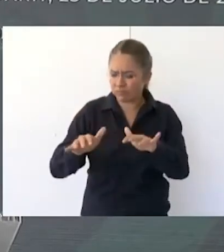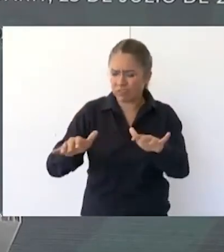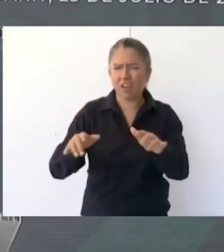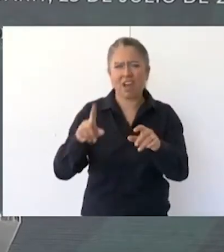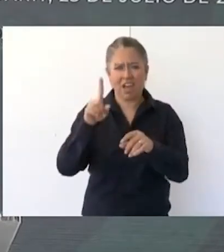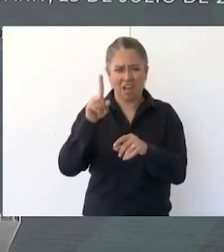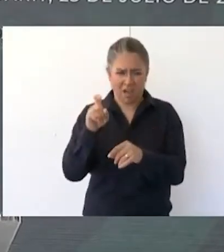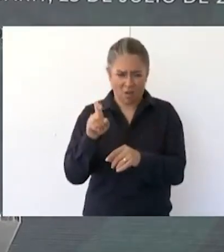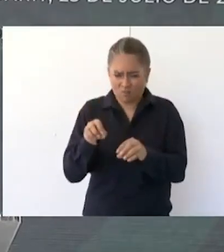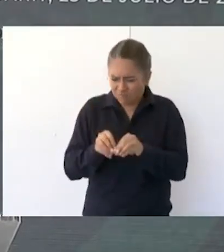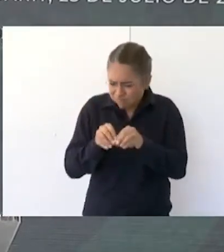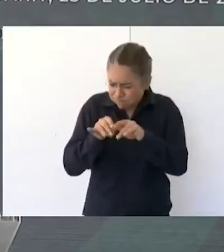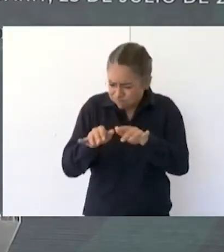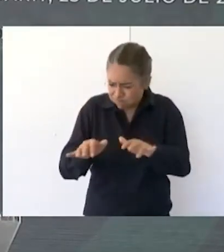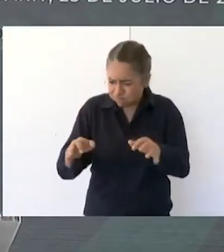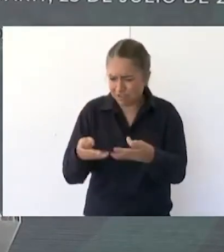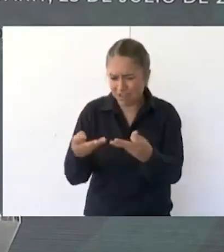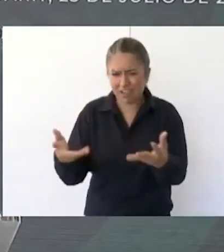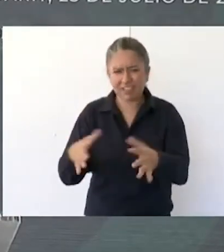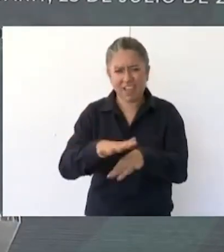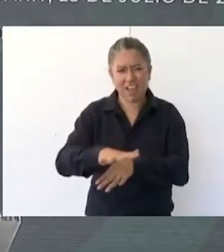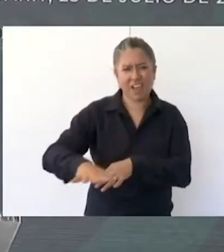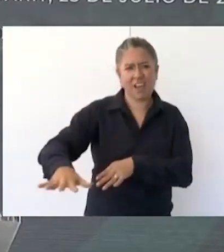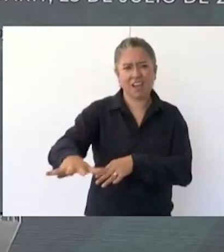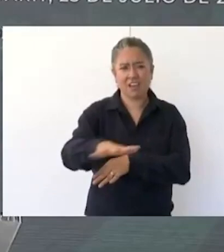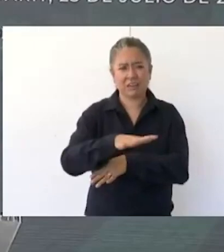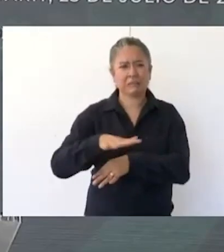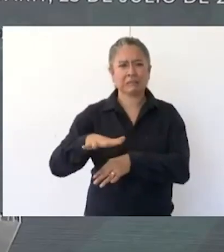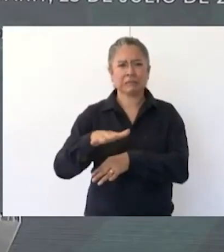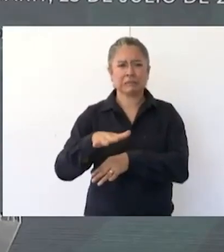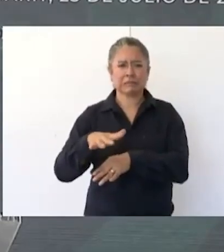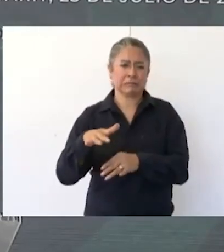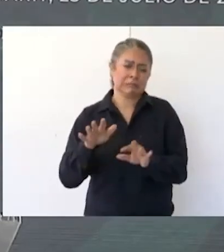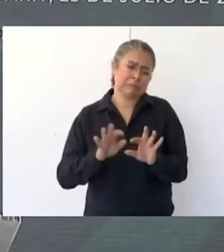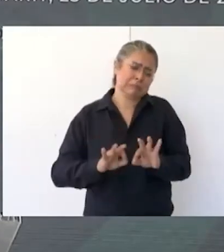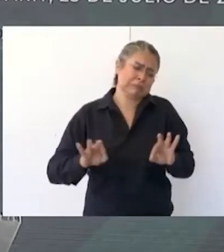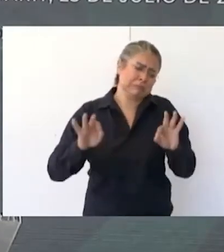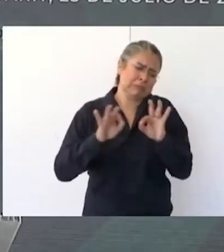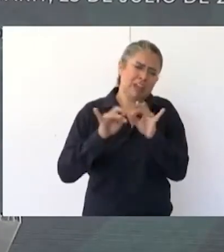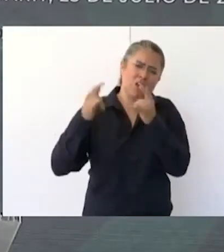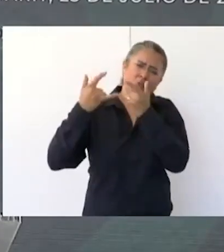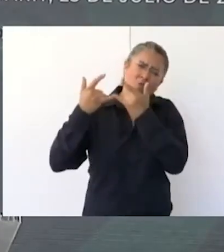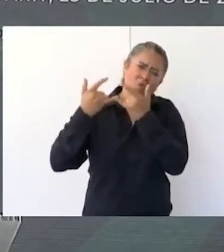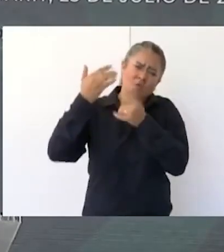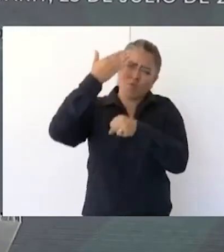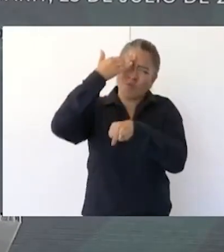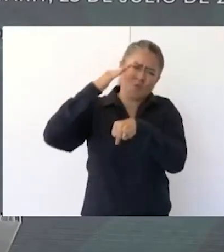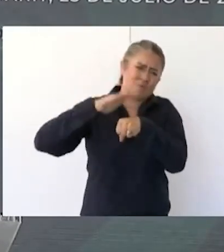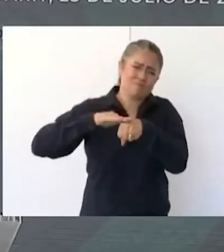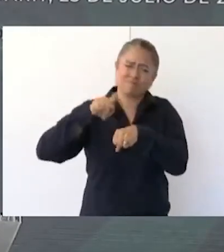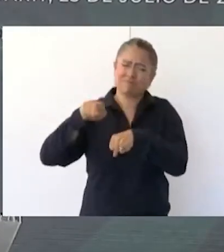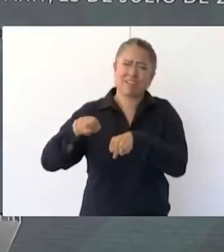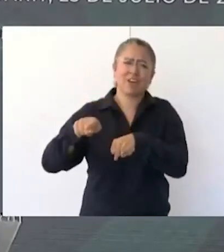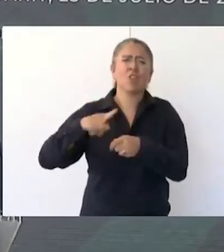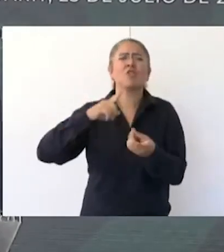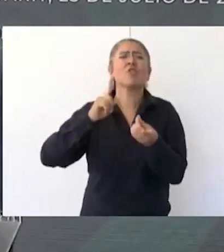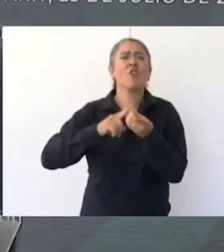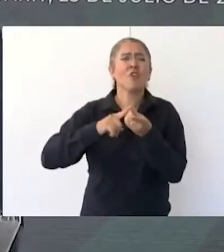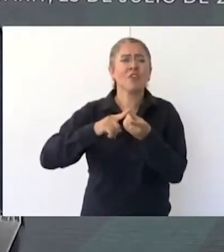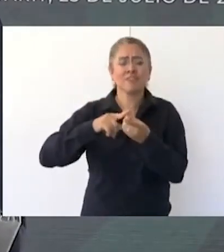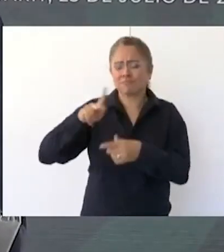dimensión histórica, social, de primer orden, porque es un distrito de riego en los pueblos